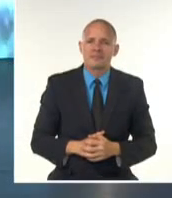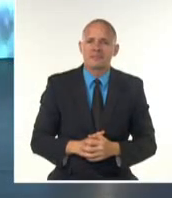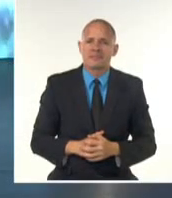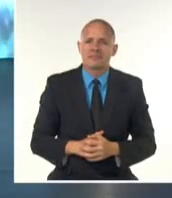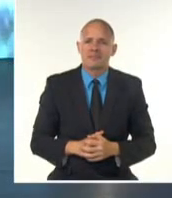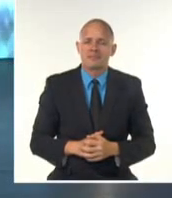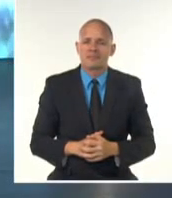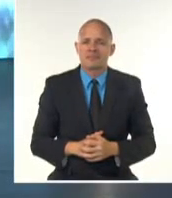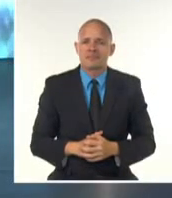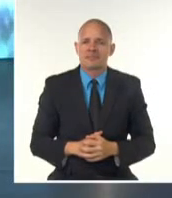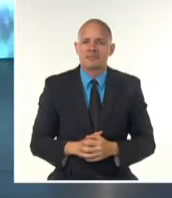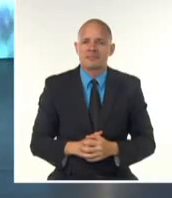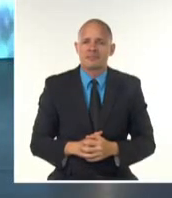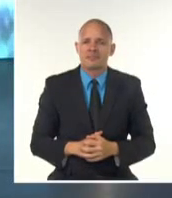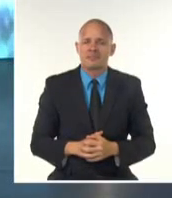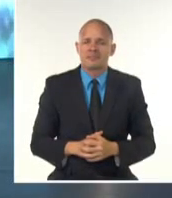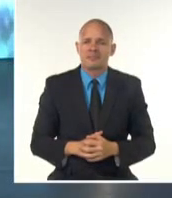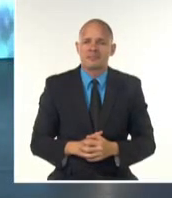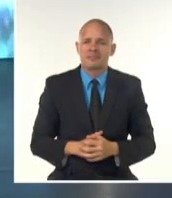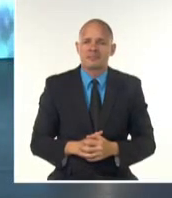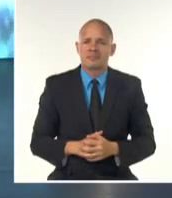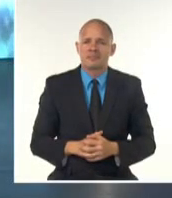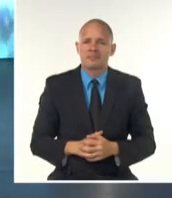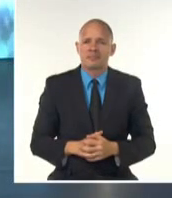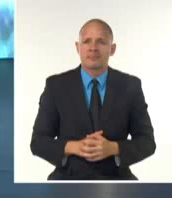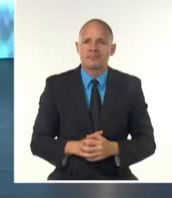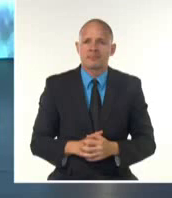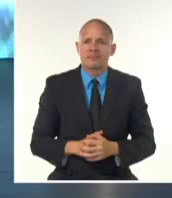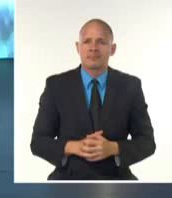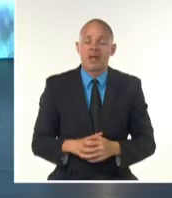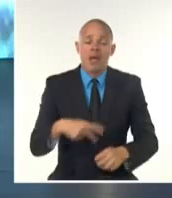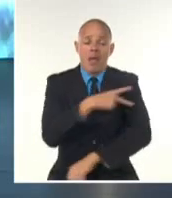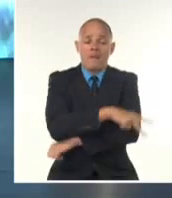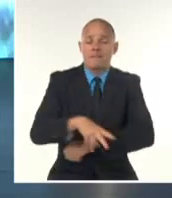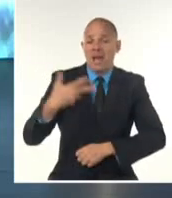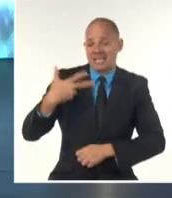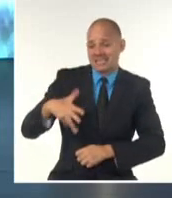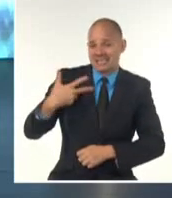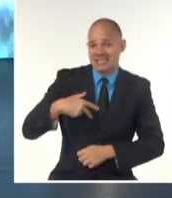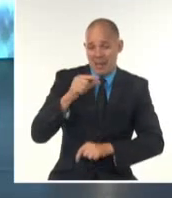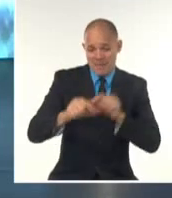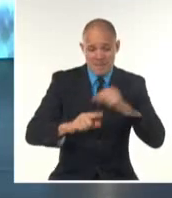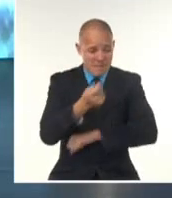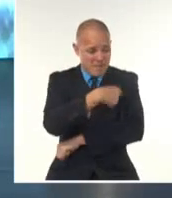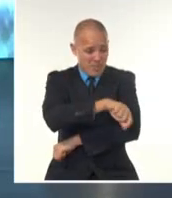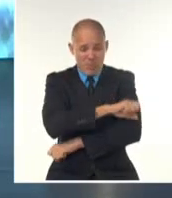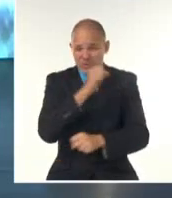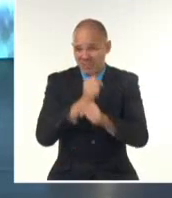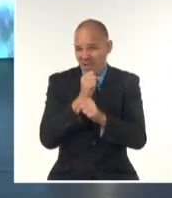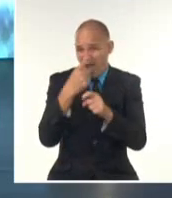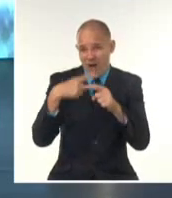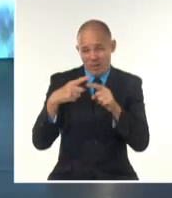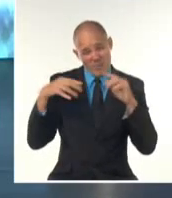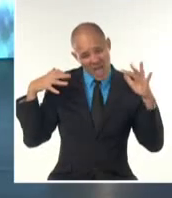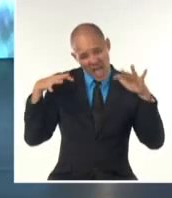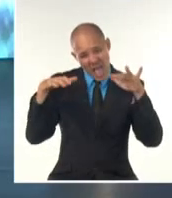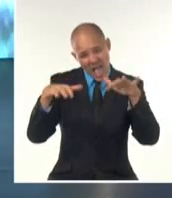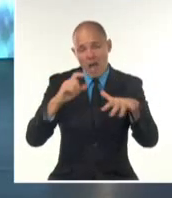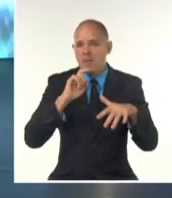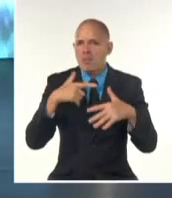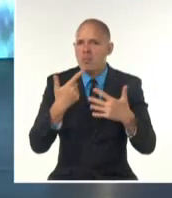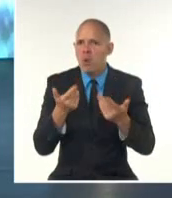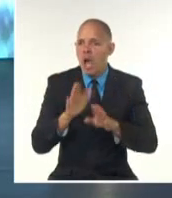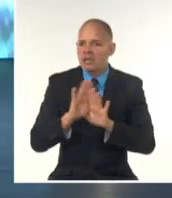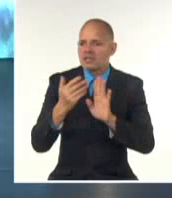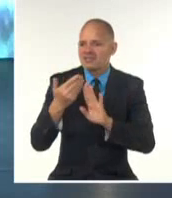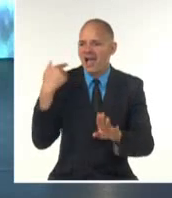Miles de empleados y antiguos trabajadores del sector público argentino se movilizaron hoy en Buenos Aires y otras ciudades en rechazo a los despidos masivos